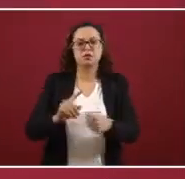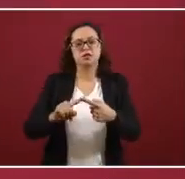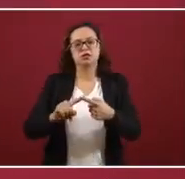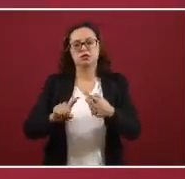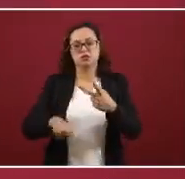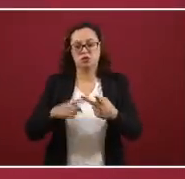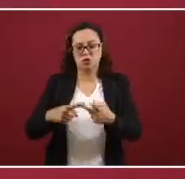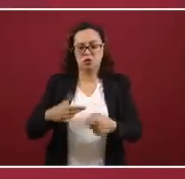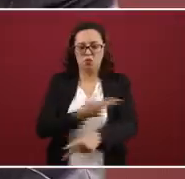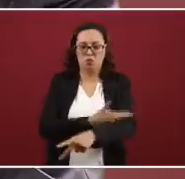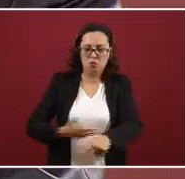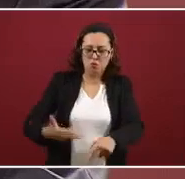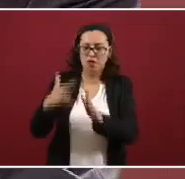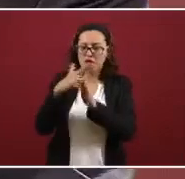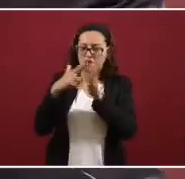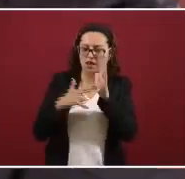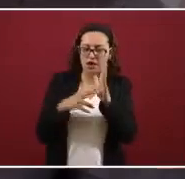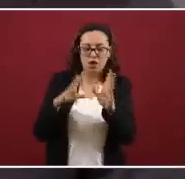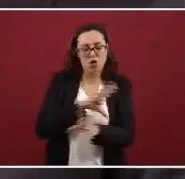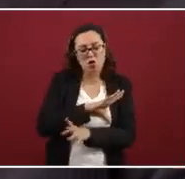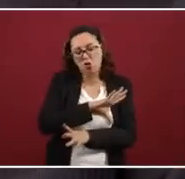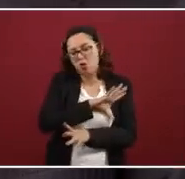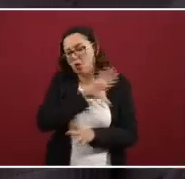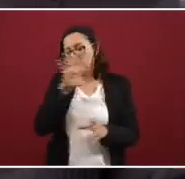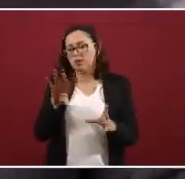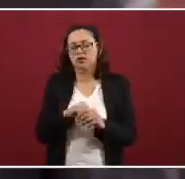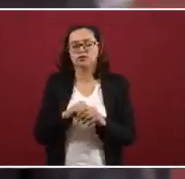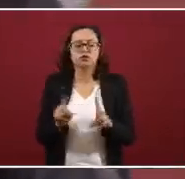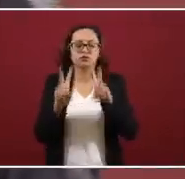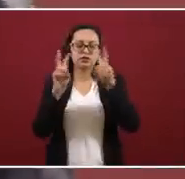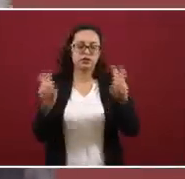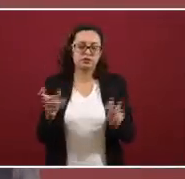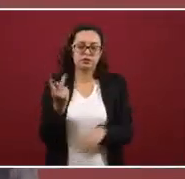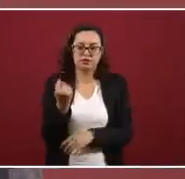y de reglamentar todo lo relacionado con las